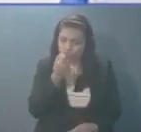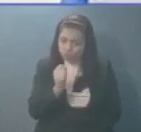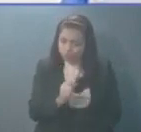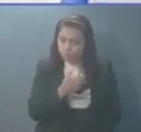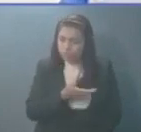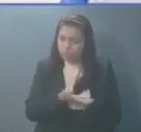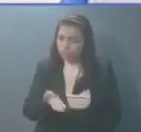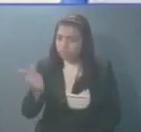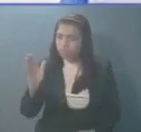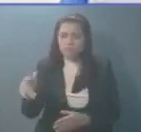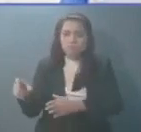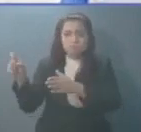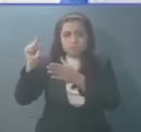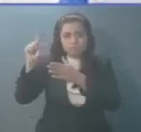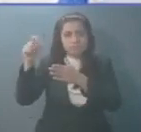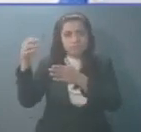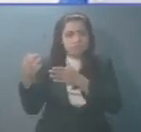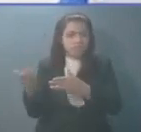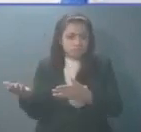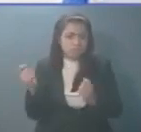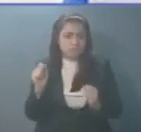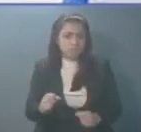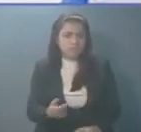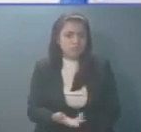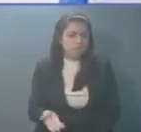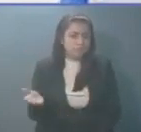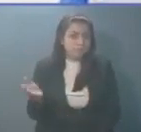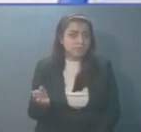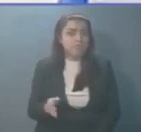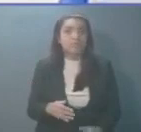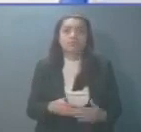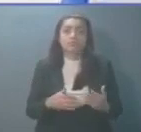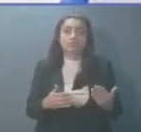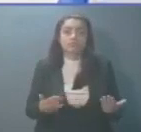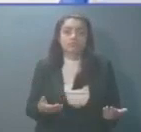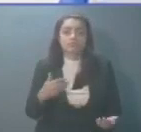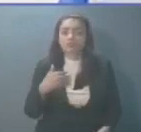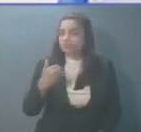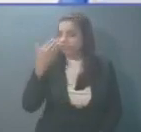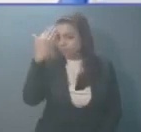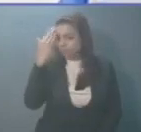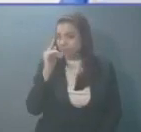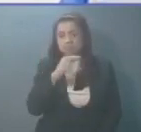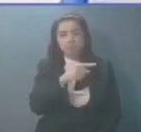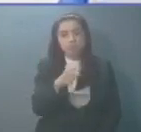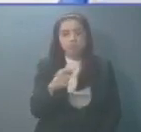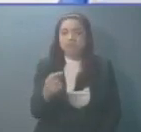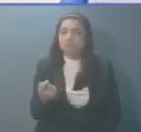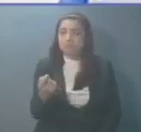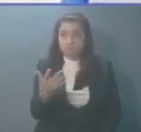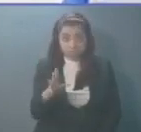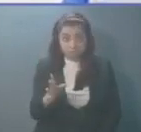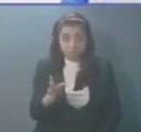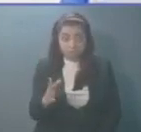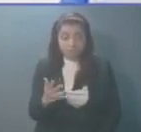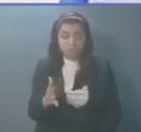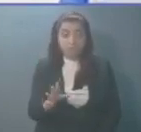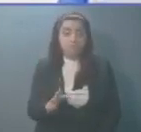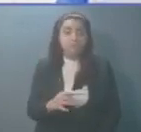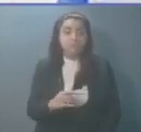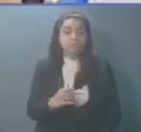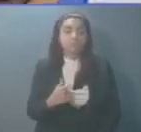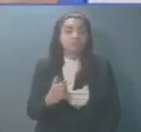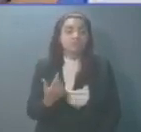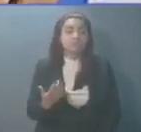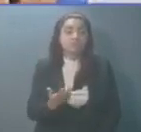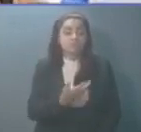puede recurrir a las instancias respectivas. No sé si a los que he mencionado ya lo hicieron,